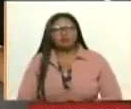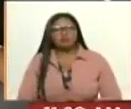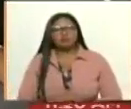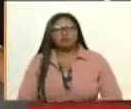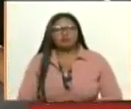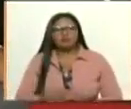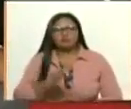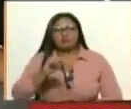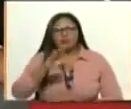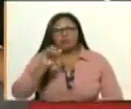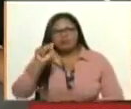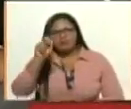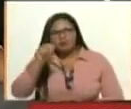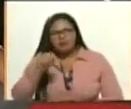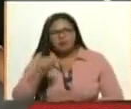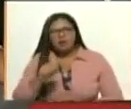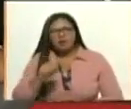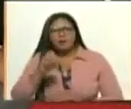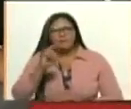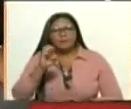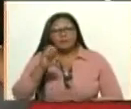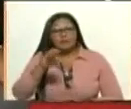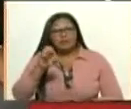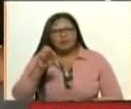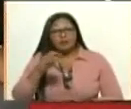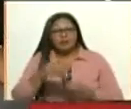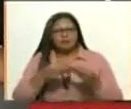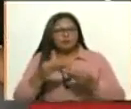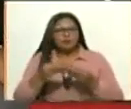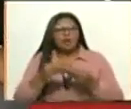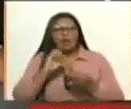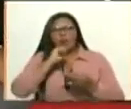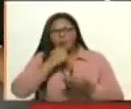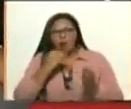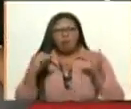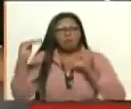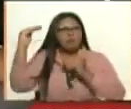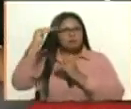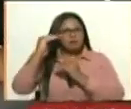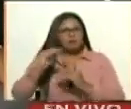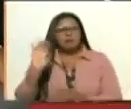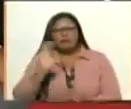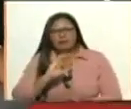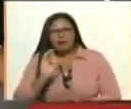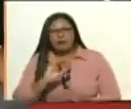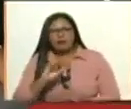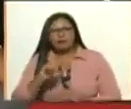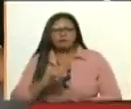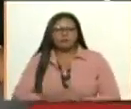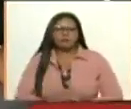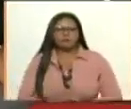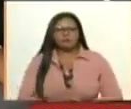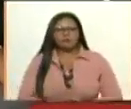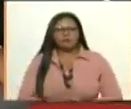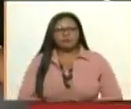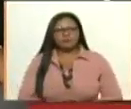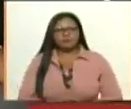Miriam Sosa, Pesebre hecho por adultos mayores, Caracas, Distrito